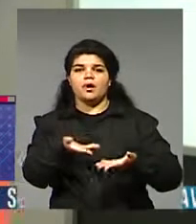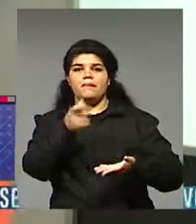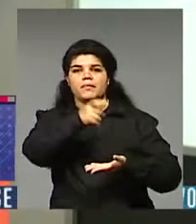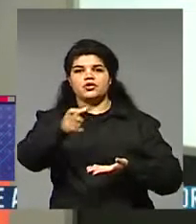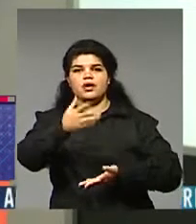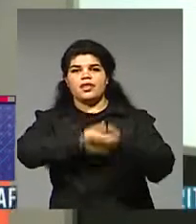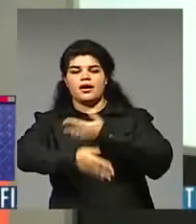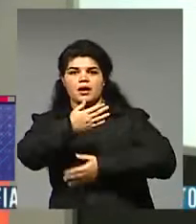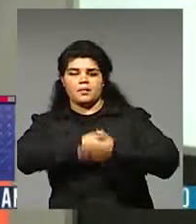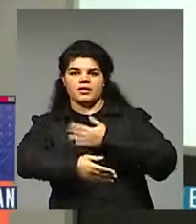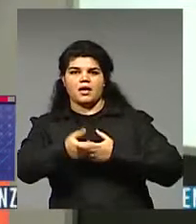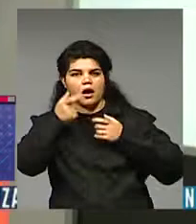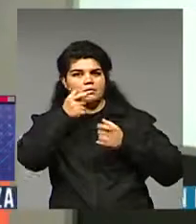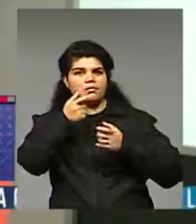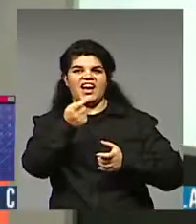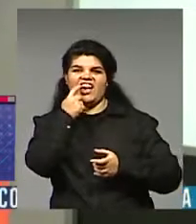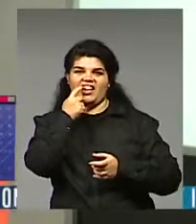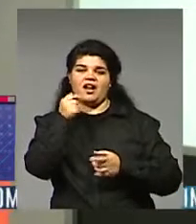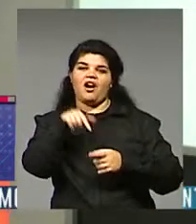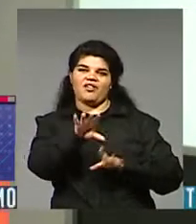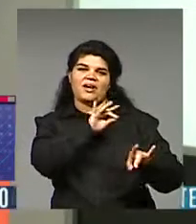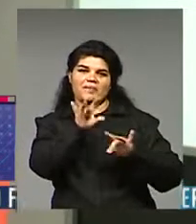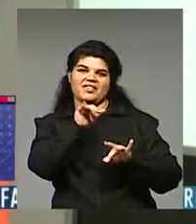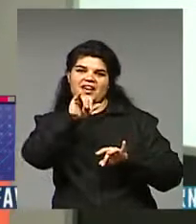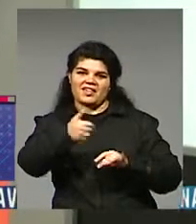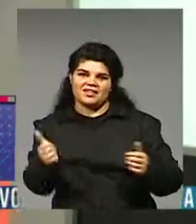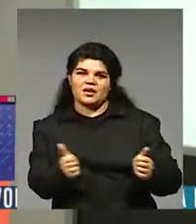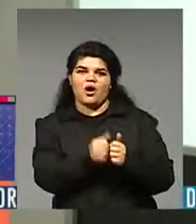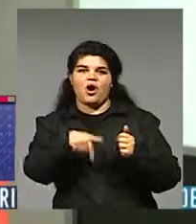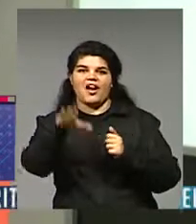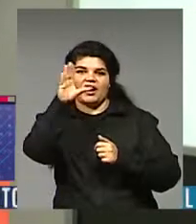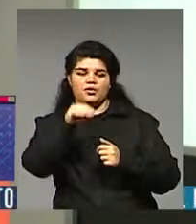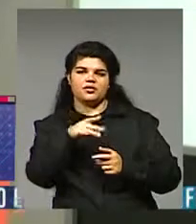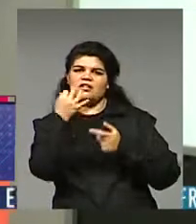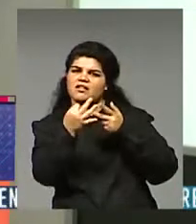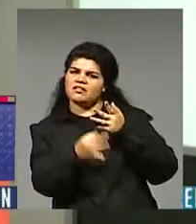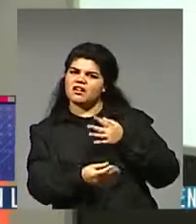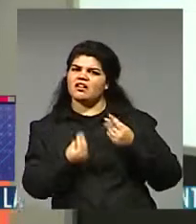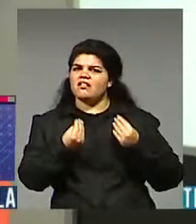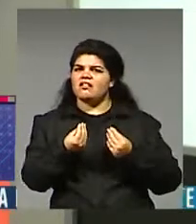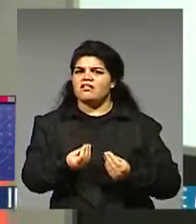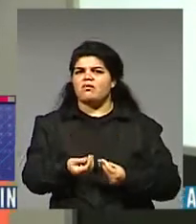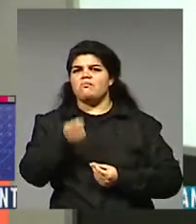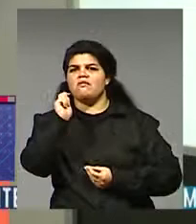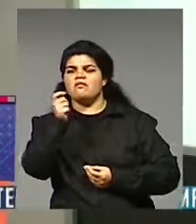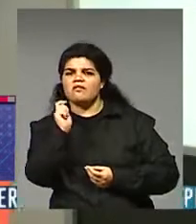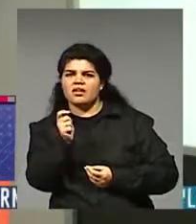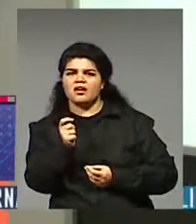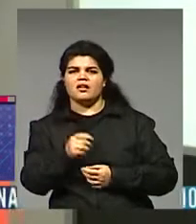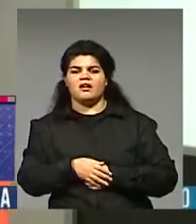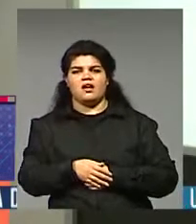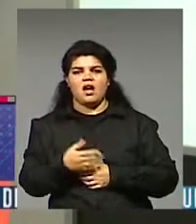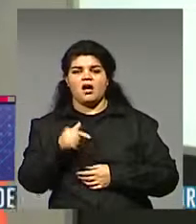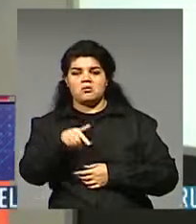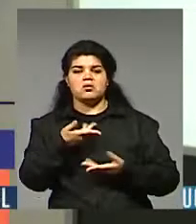con discapacidad. Tenemos invitadas aquí esta noche para que nos den los detalles, cómo acceder, quiénes pueden tener este